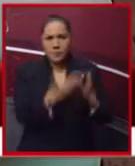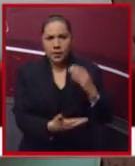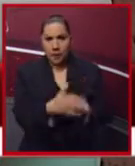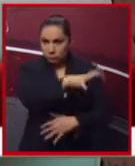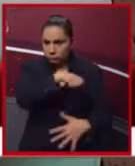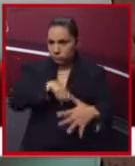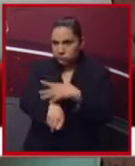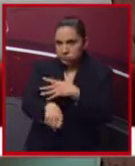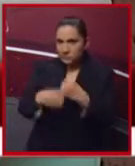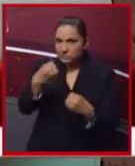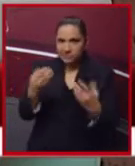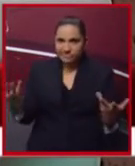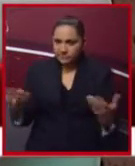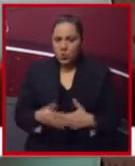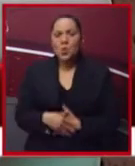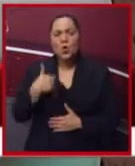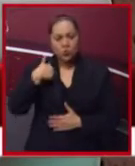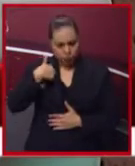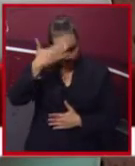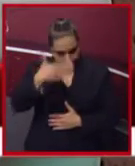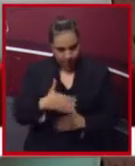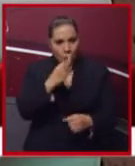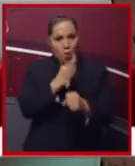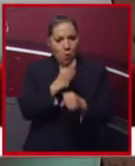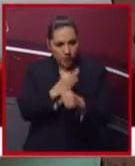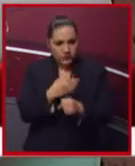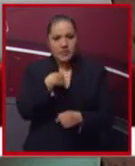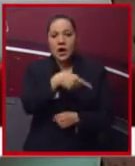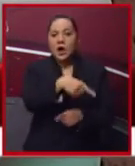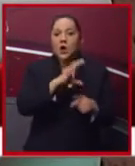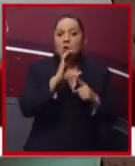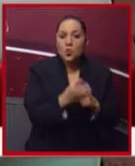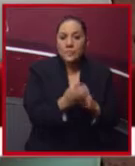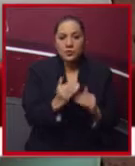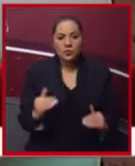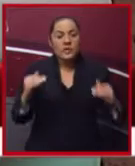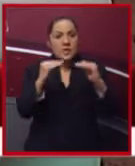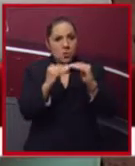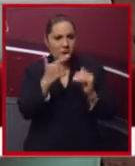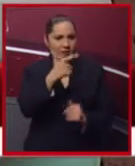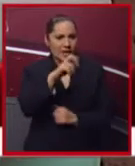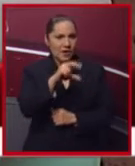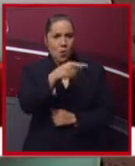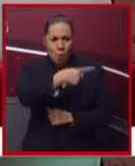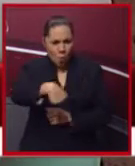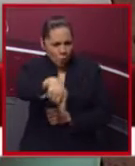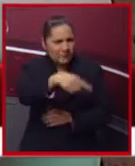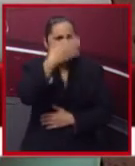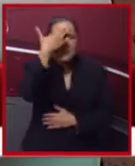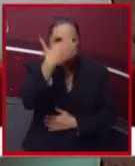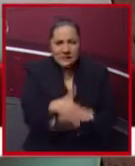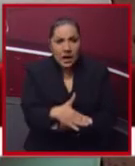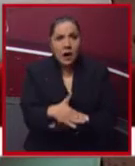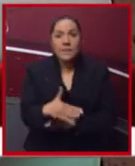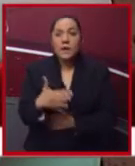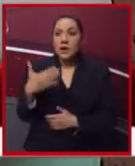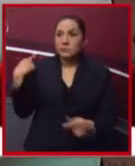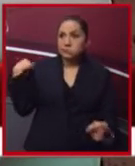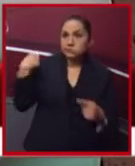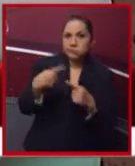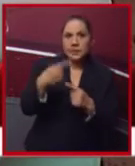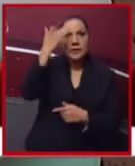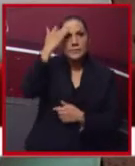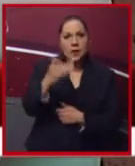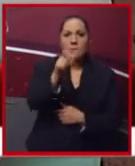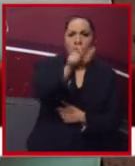Estoy consciente que estoy en la Comisión de Igualdad de Género. Estoy segura que en la Comisión de Igualdad de Género saben lo dañinos que son los estereotipos. Cómo por el solo hecho de